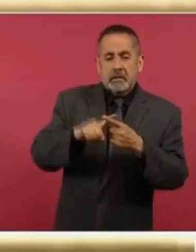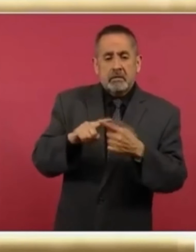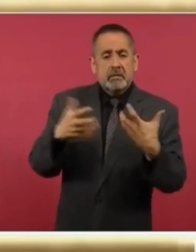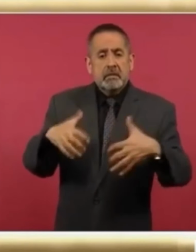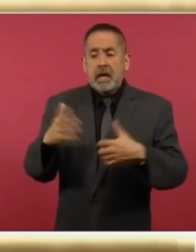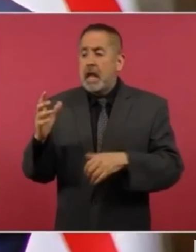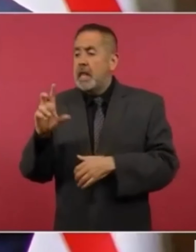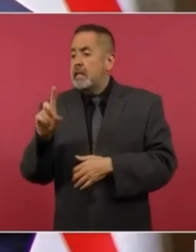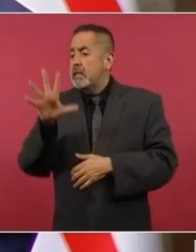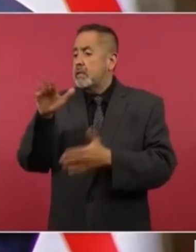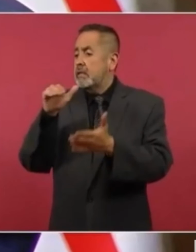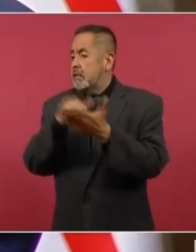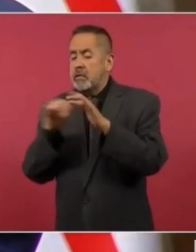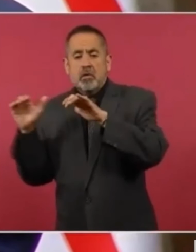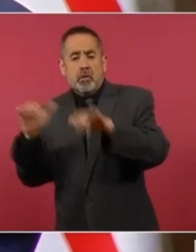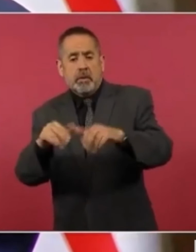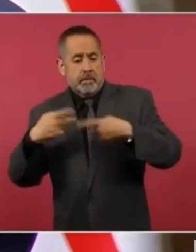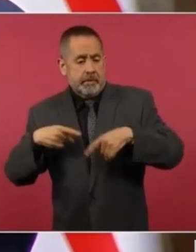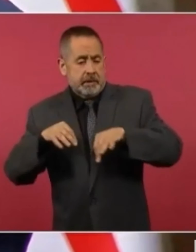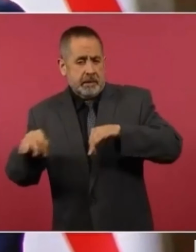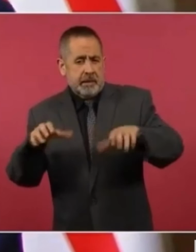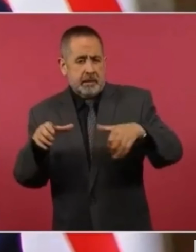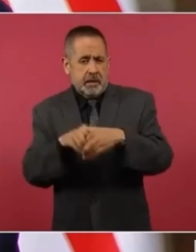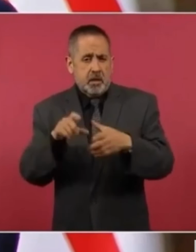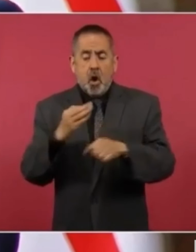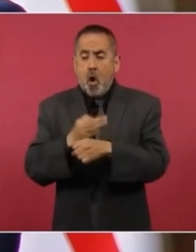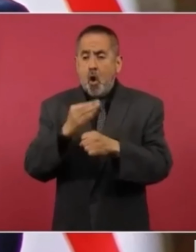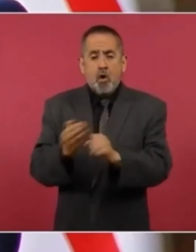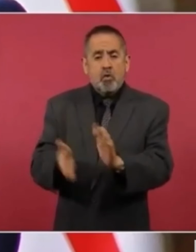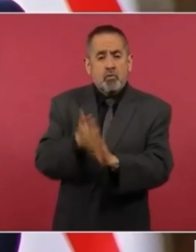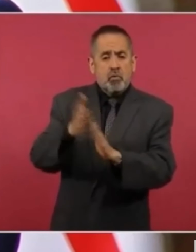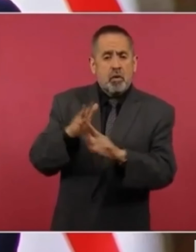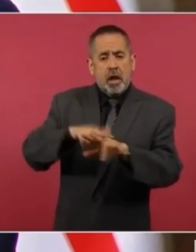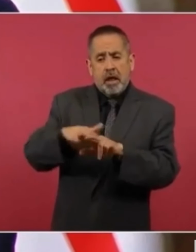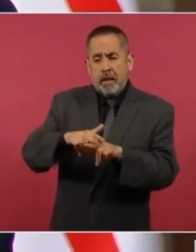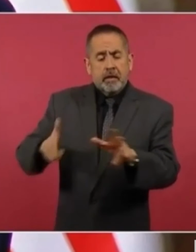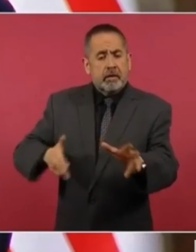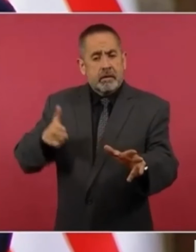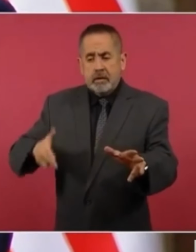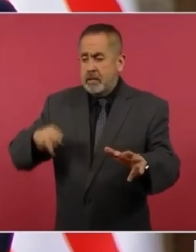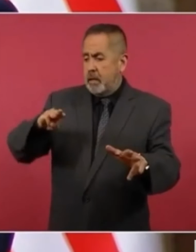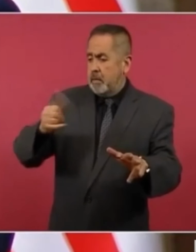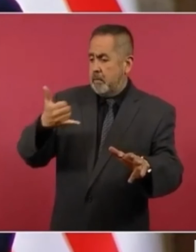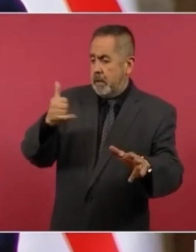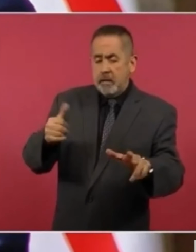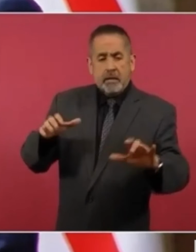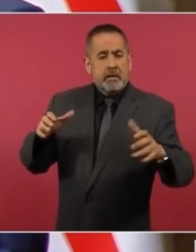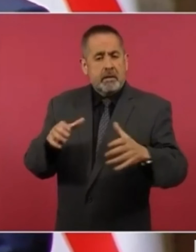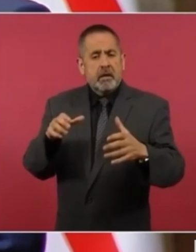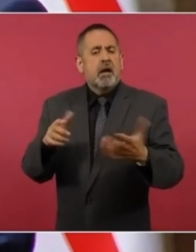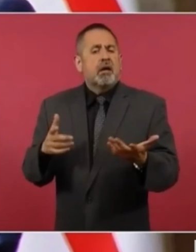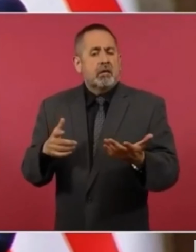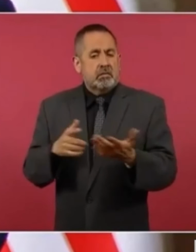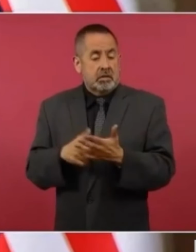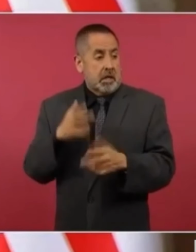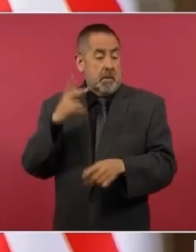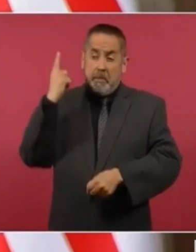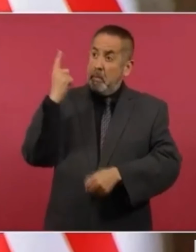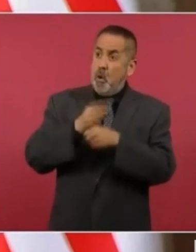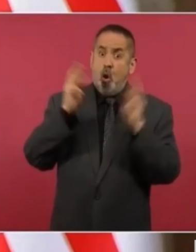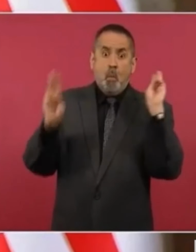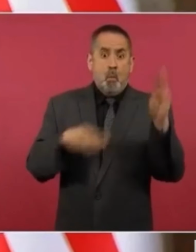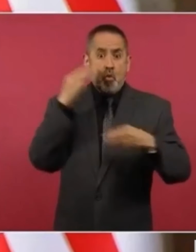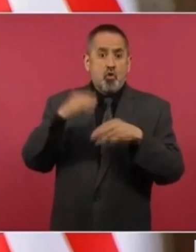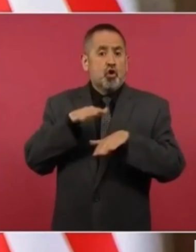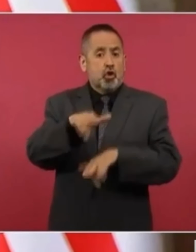35 mil empleos. Estamos construyendo el Tren Maya, que es la obra ferroviaria más grande